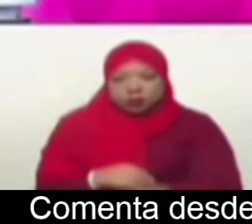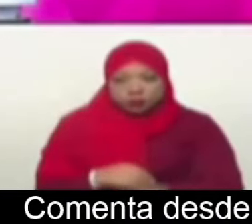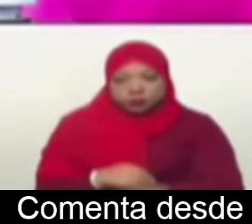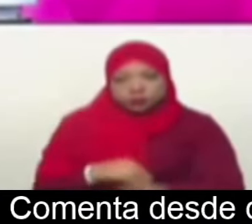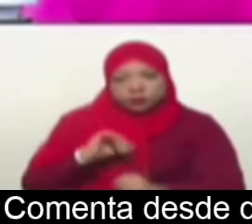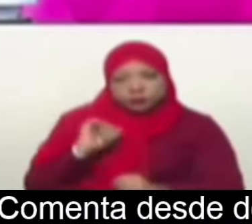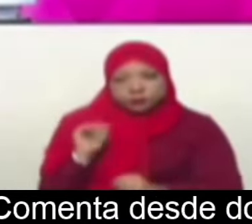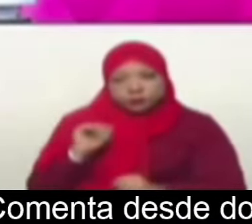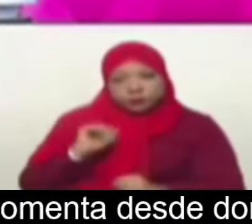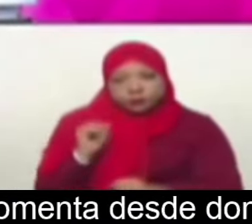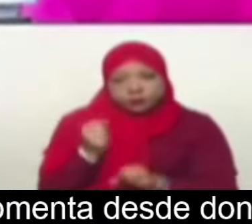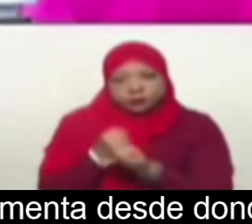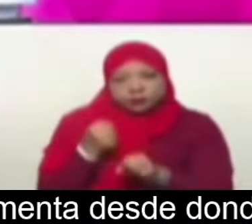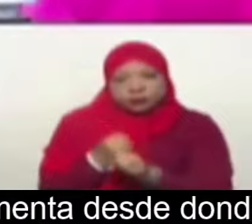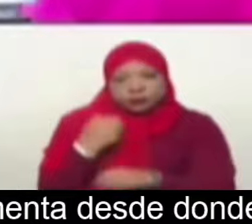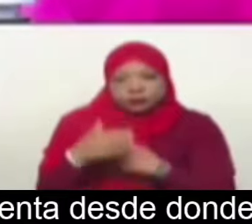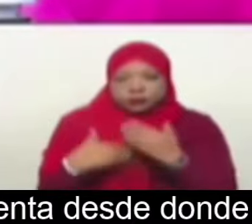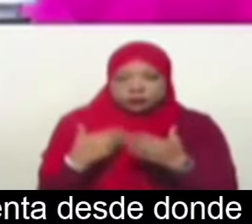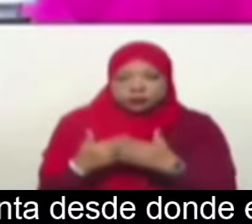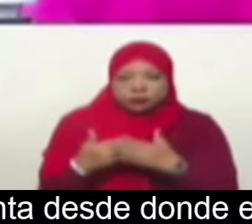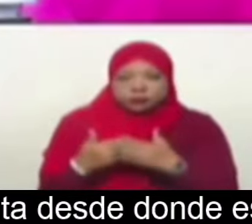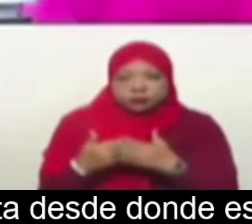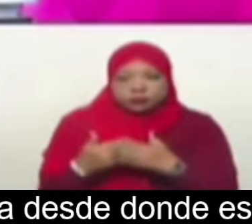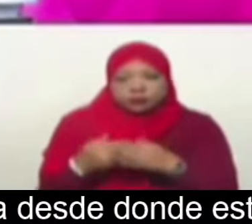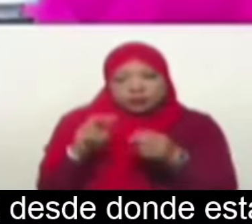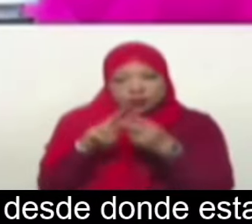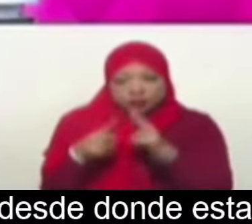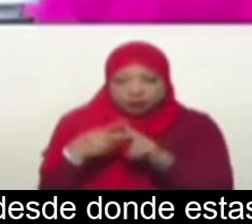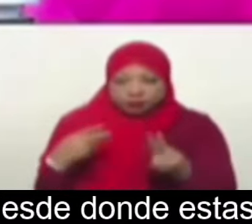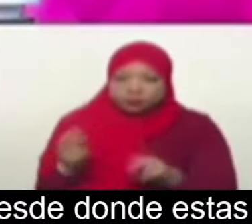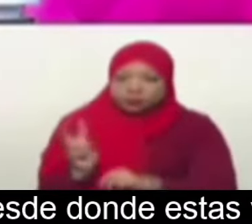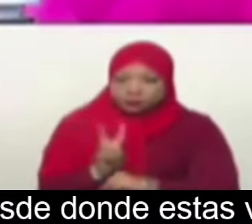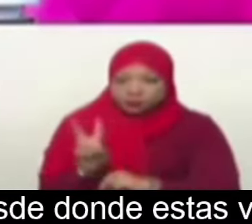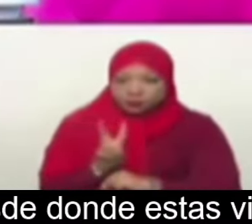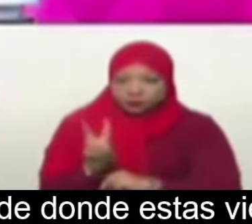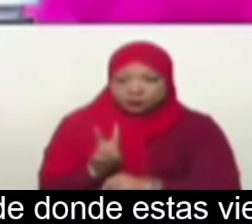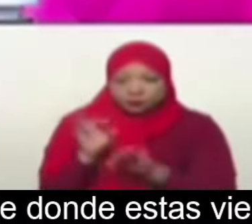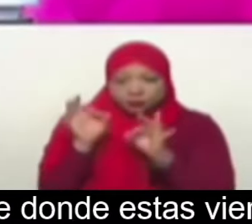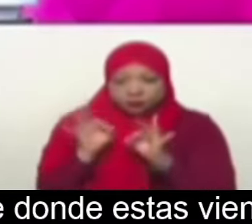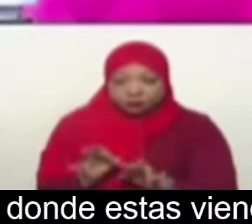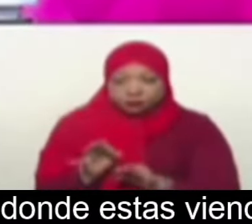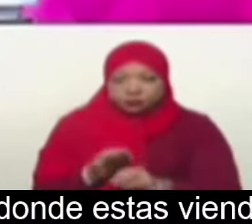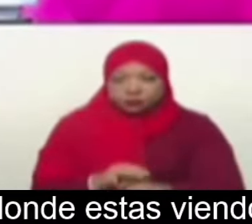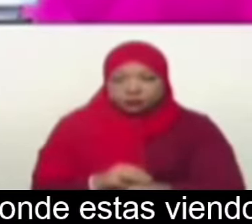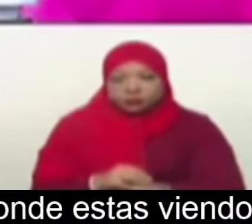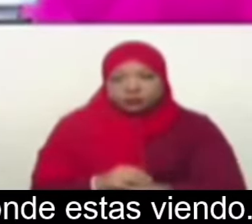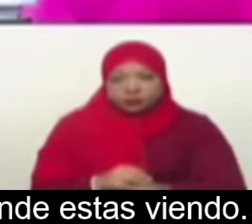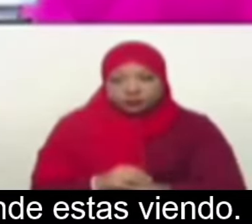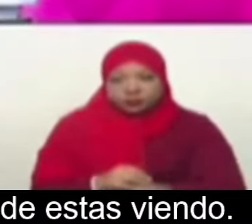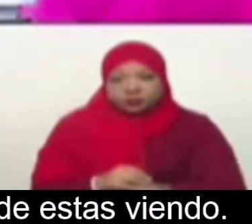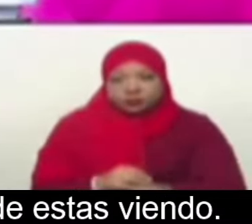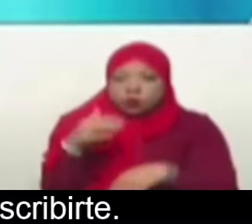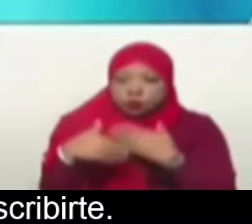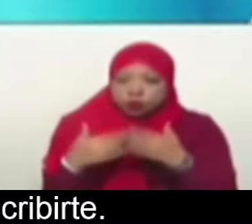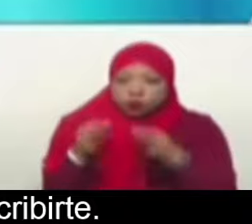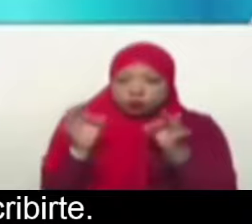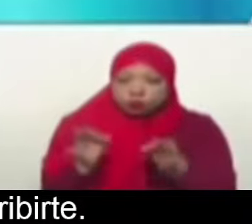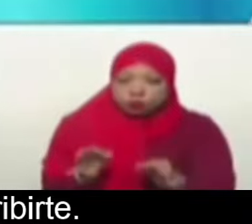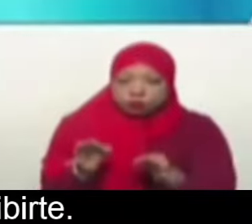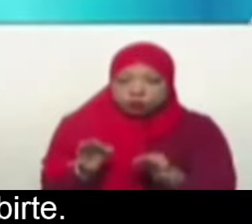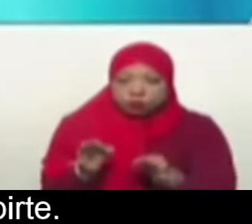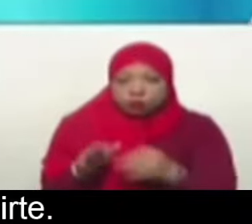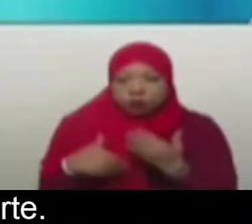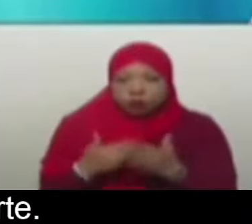policial perfecta, garantizamos la paz absoluta, la paz perfecta. Está